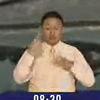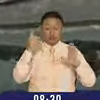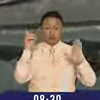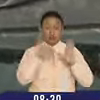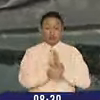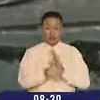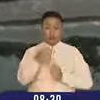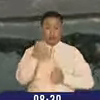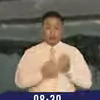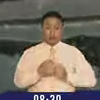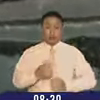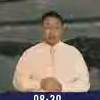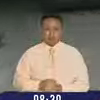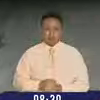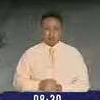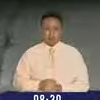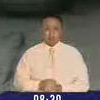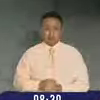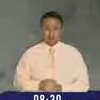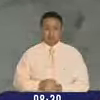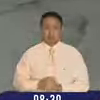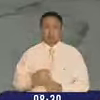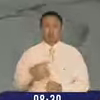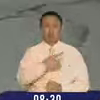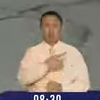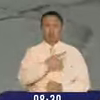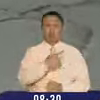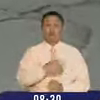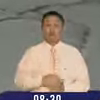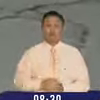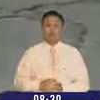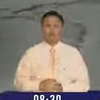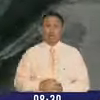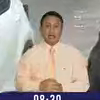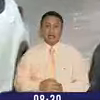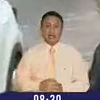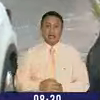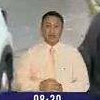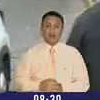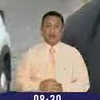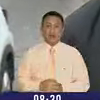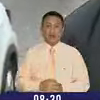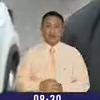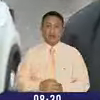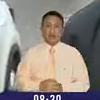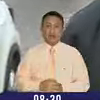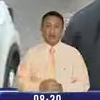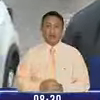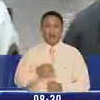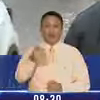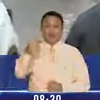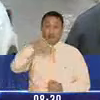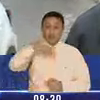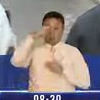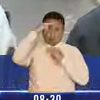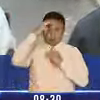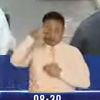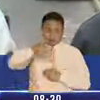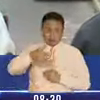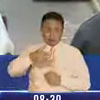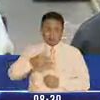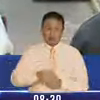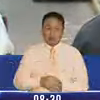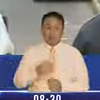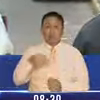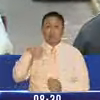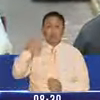la problemática y la respuesta de la empresa de agua potable fue inmediata. Vinieron a hacer el reportaje y al día